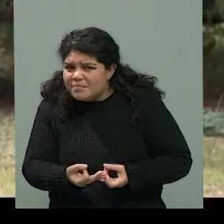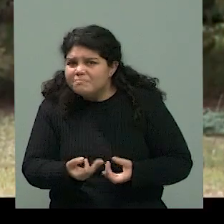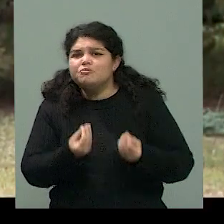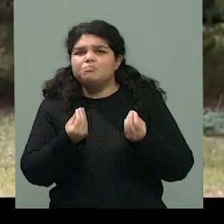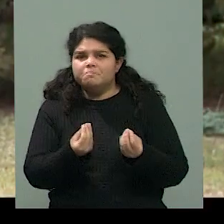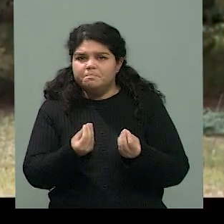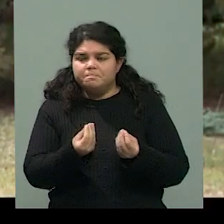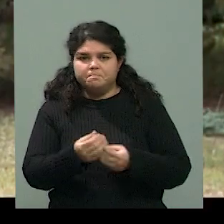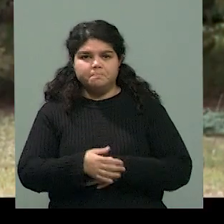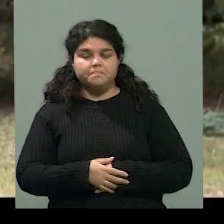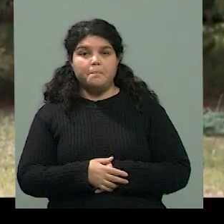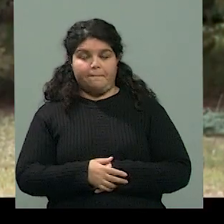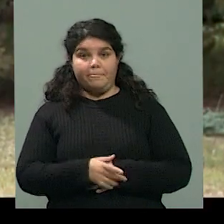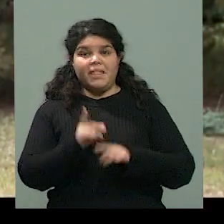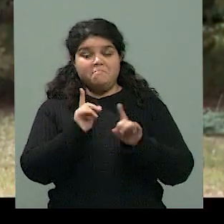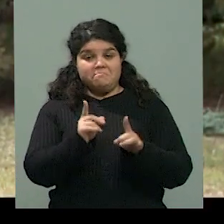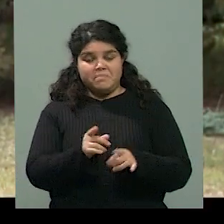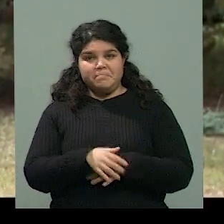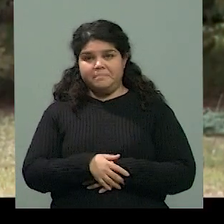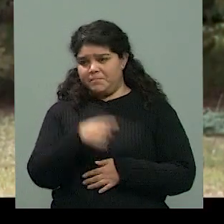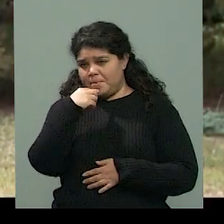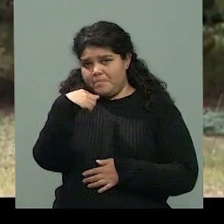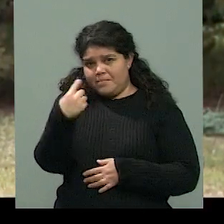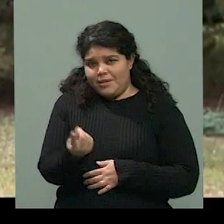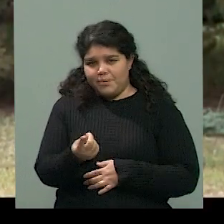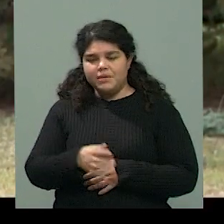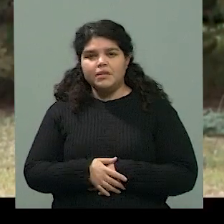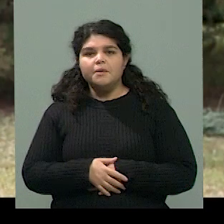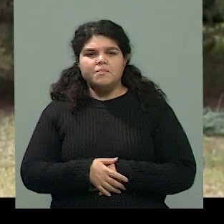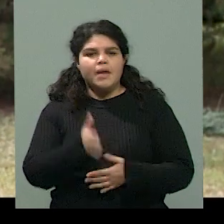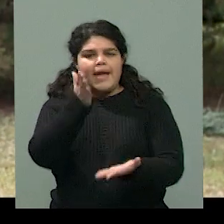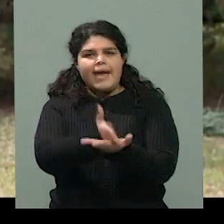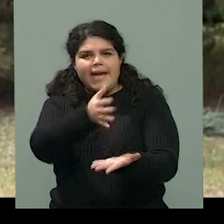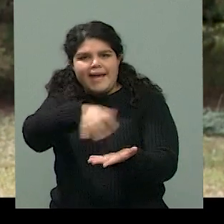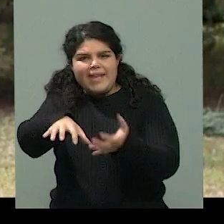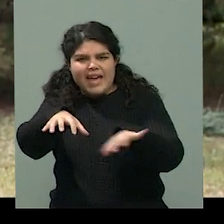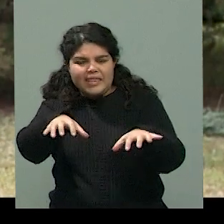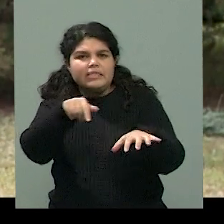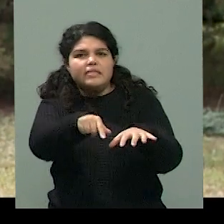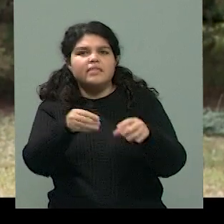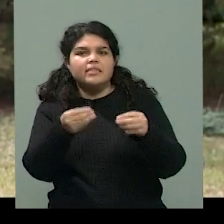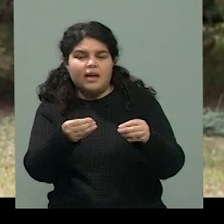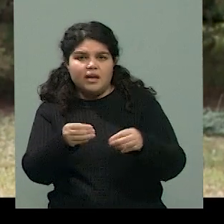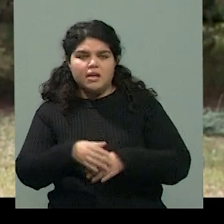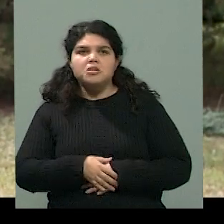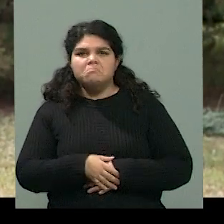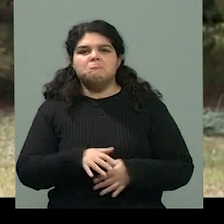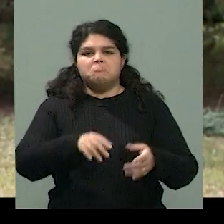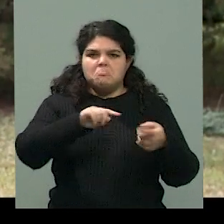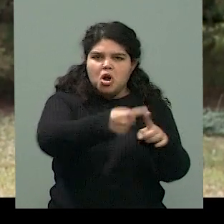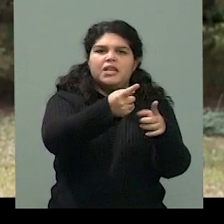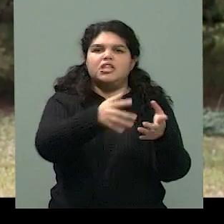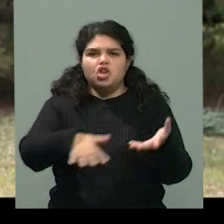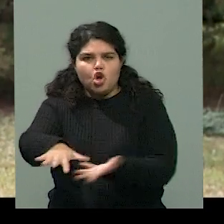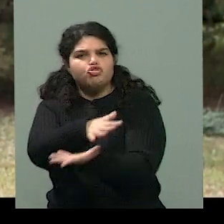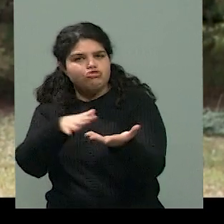Liliana, esta grieta que por ahí nosotros vemos desde lo político y también desde lo social, porque tiene sus muestras en